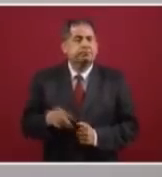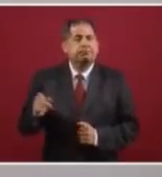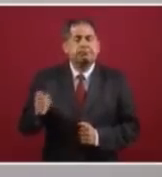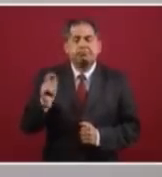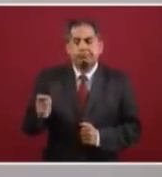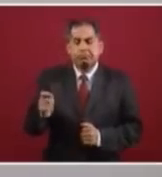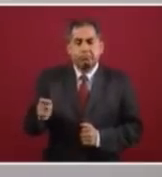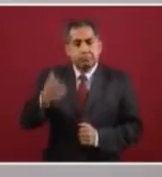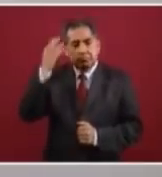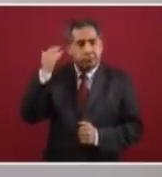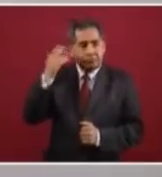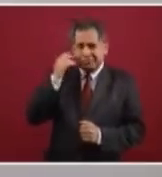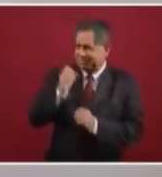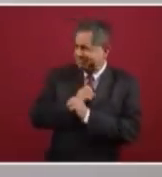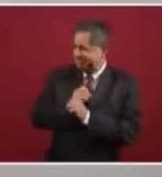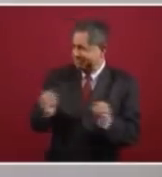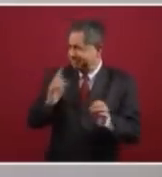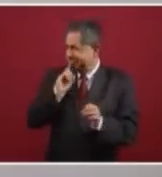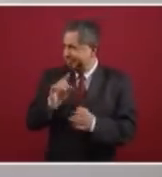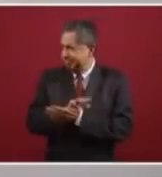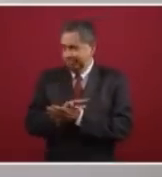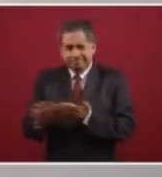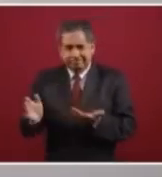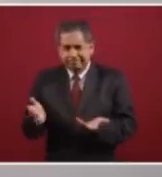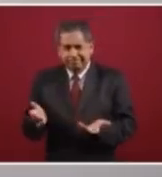prácticamente no existía.